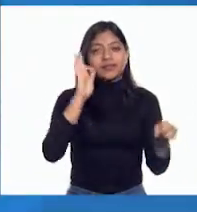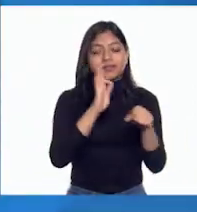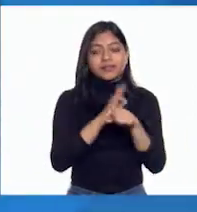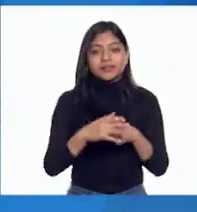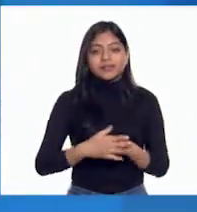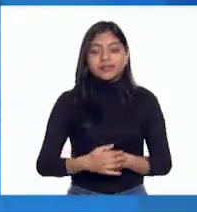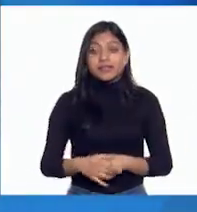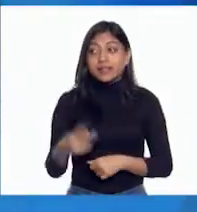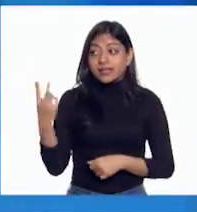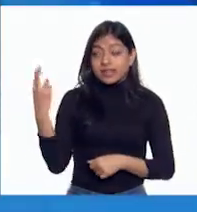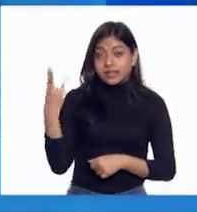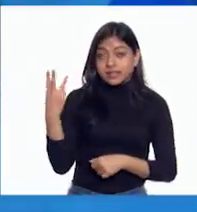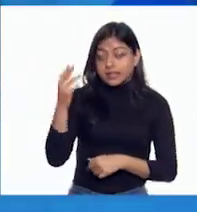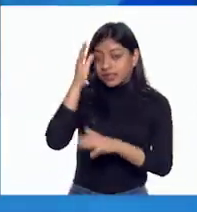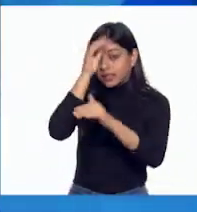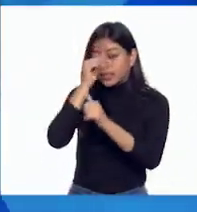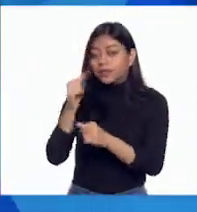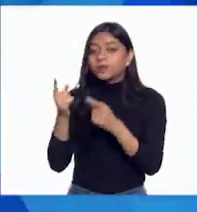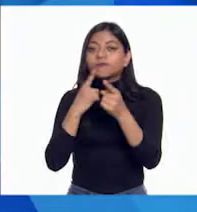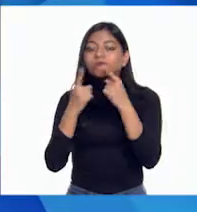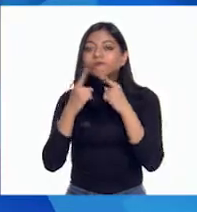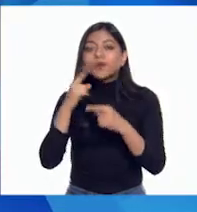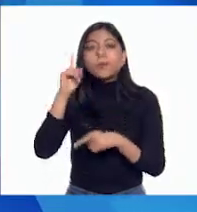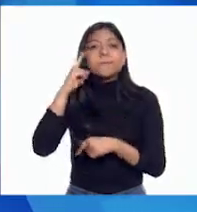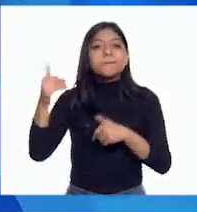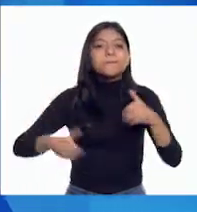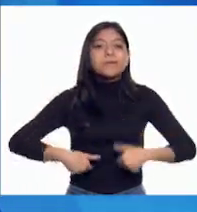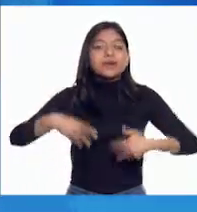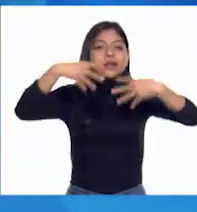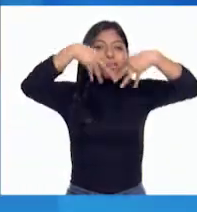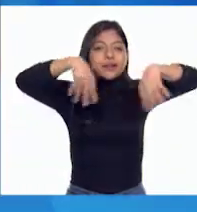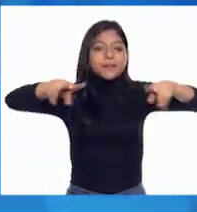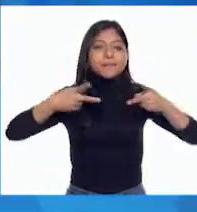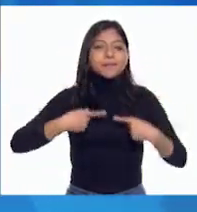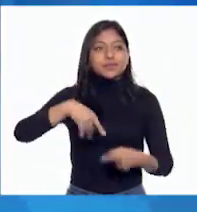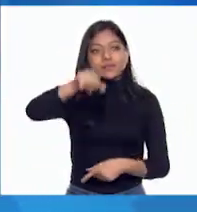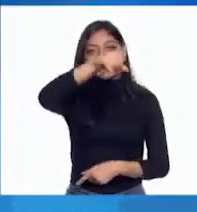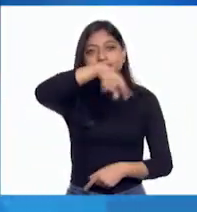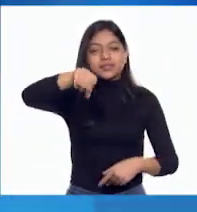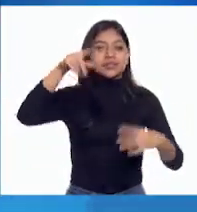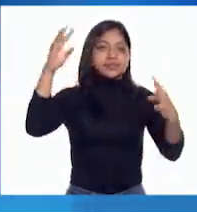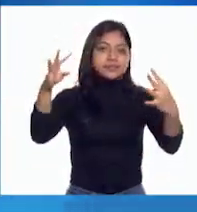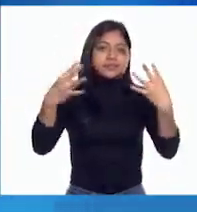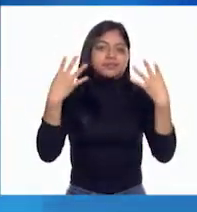entonces tuvimos la idea de hacer una obra de teatro para llamar la atención de la gente.